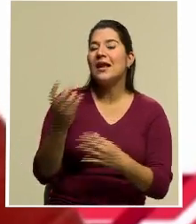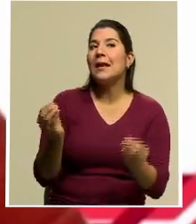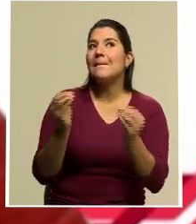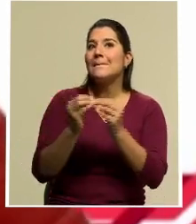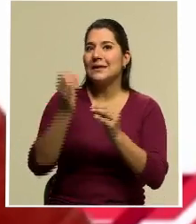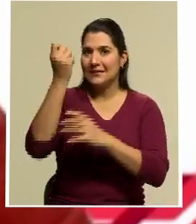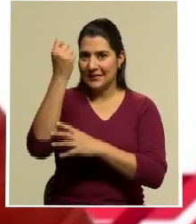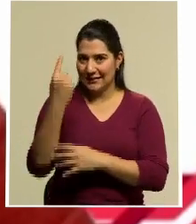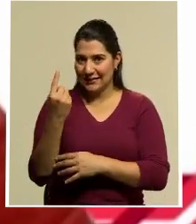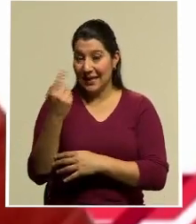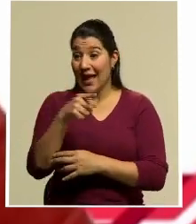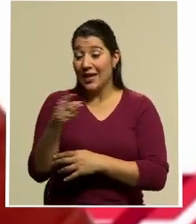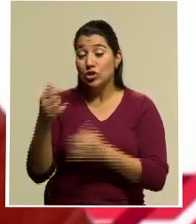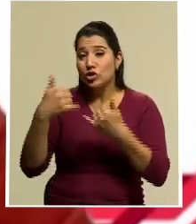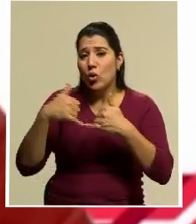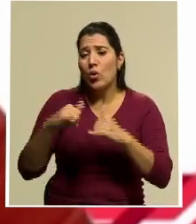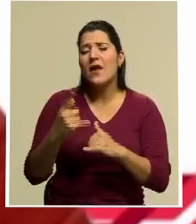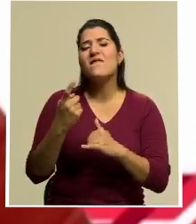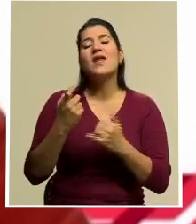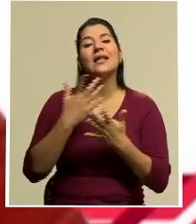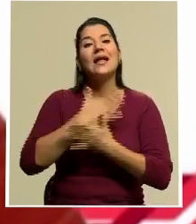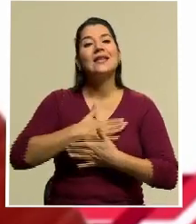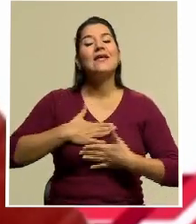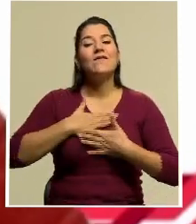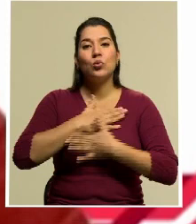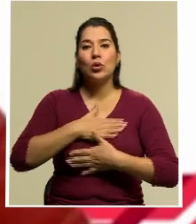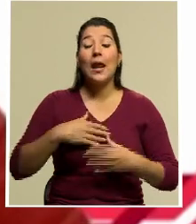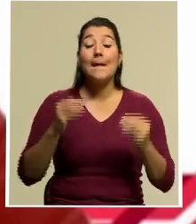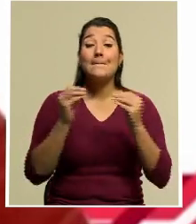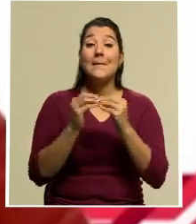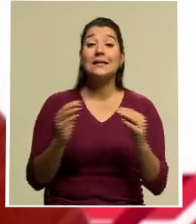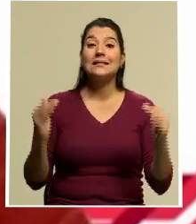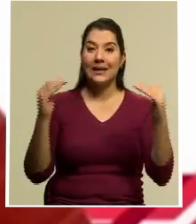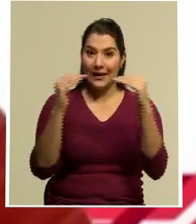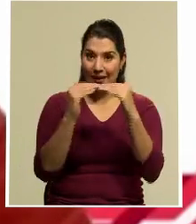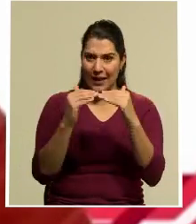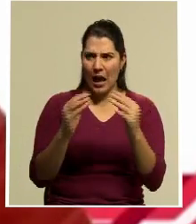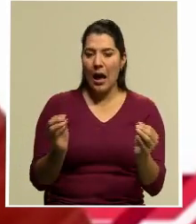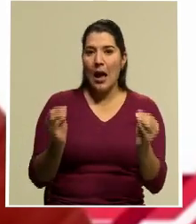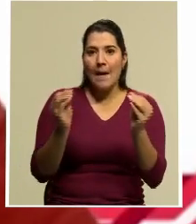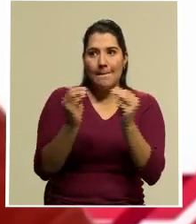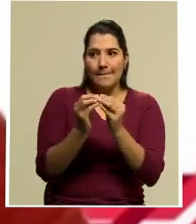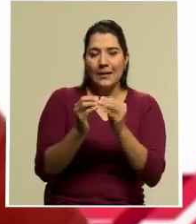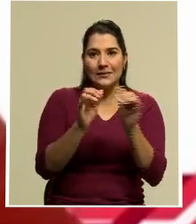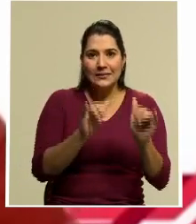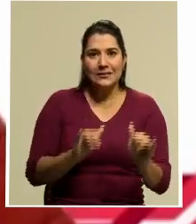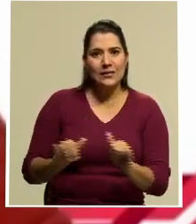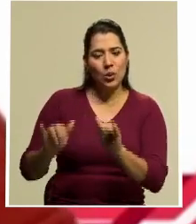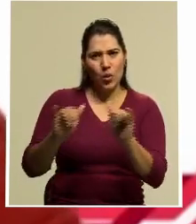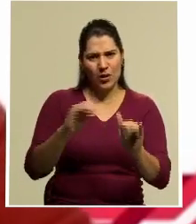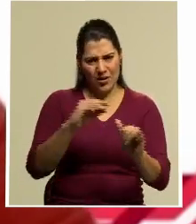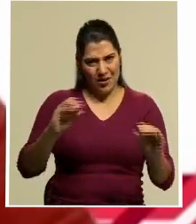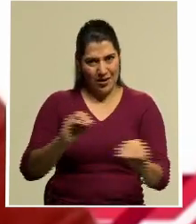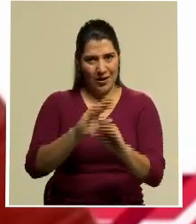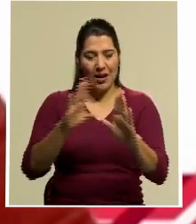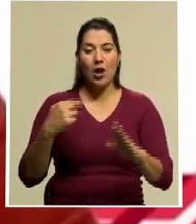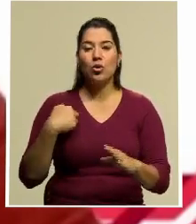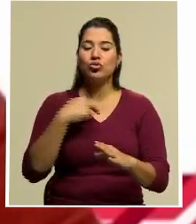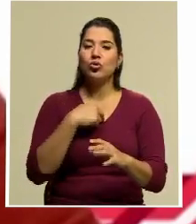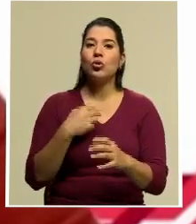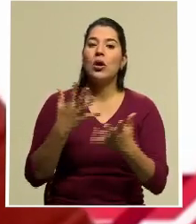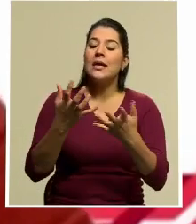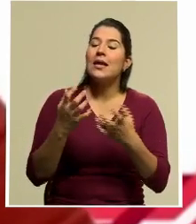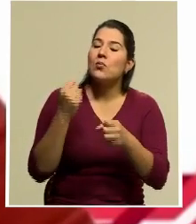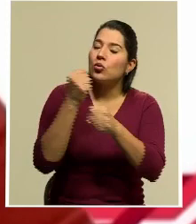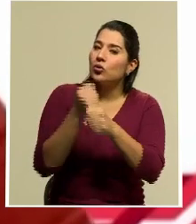falta disfrutar de una mayor equidad, de una mayor igualdad. Y por supuesto que vamos a trabajar